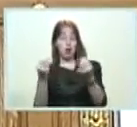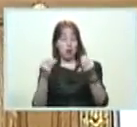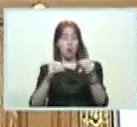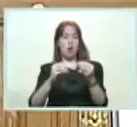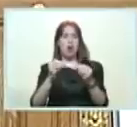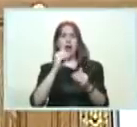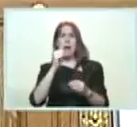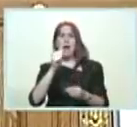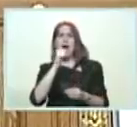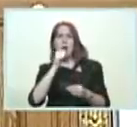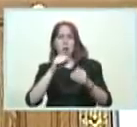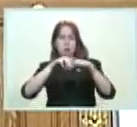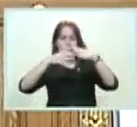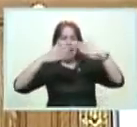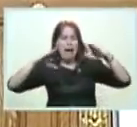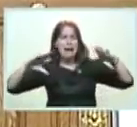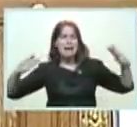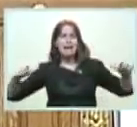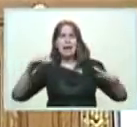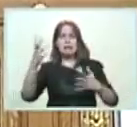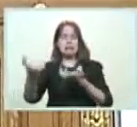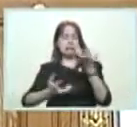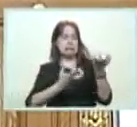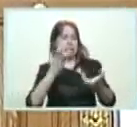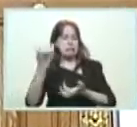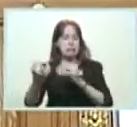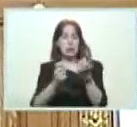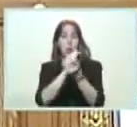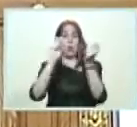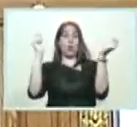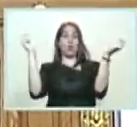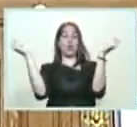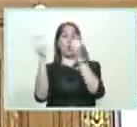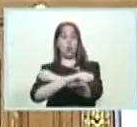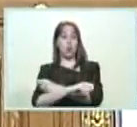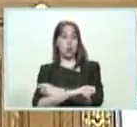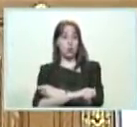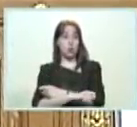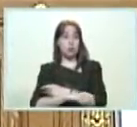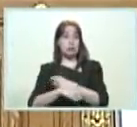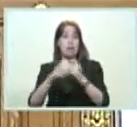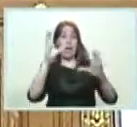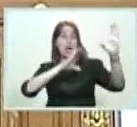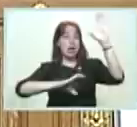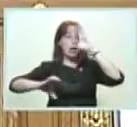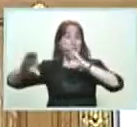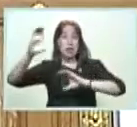mares, cómo ha modificado el clima.